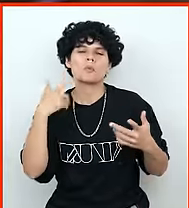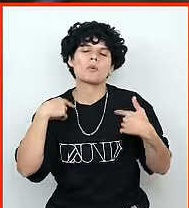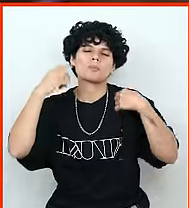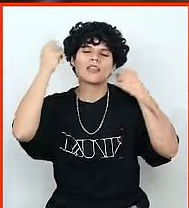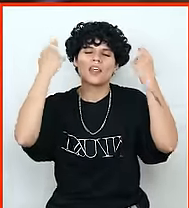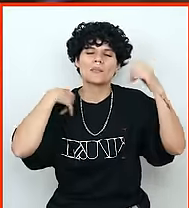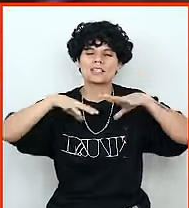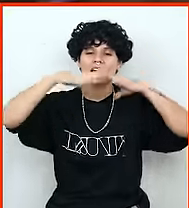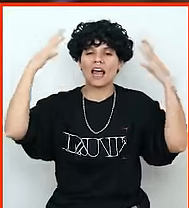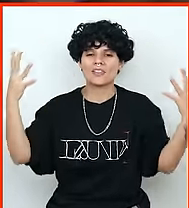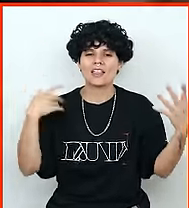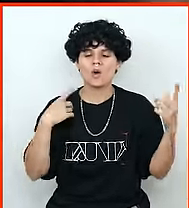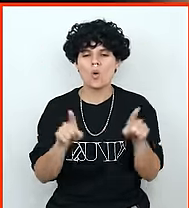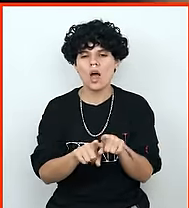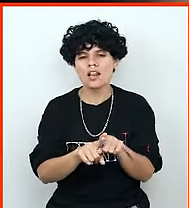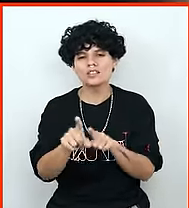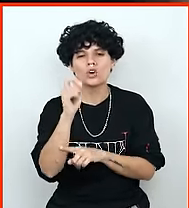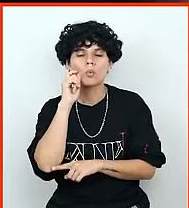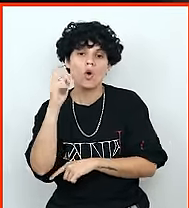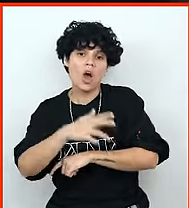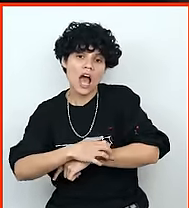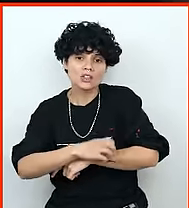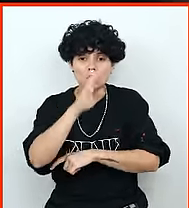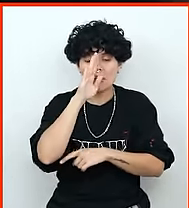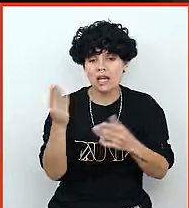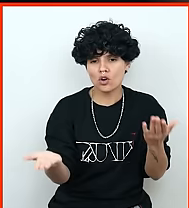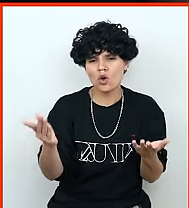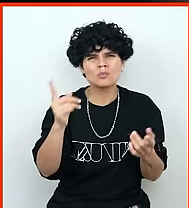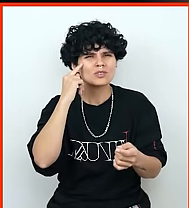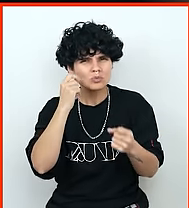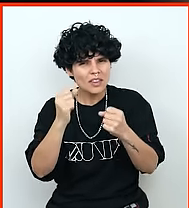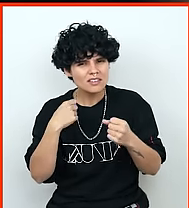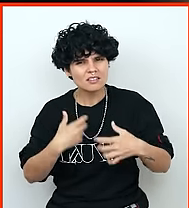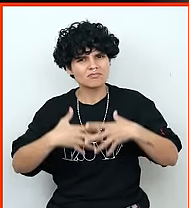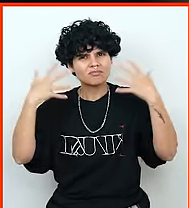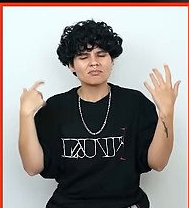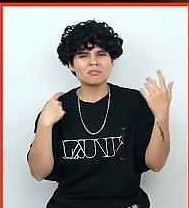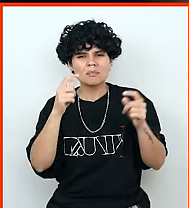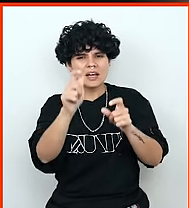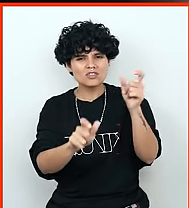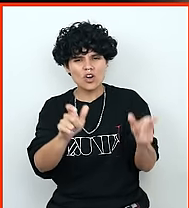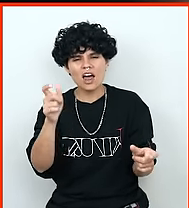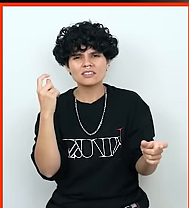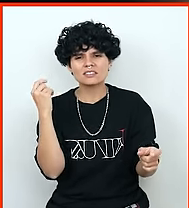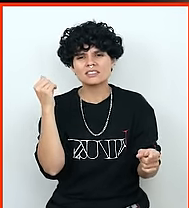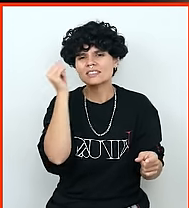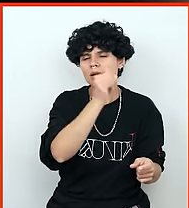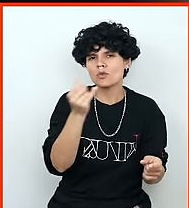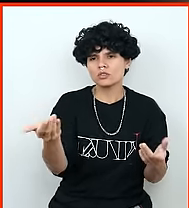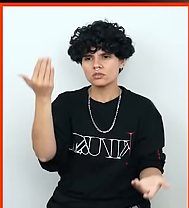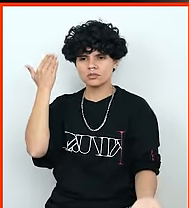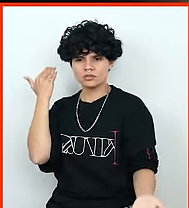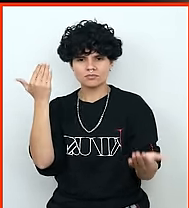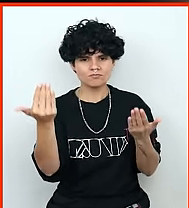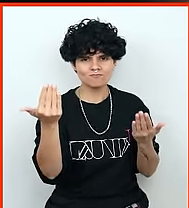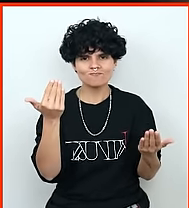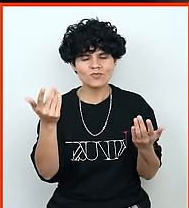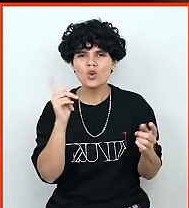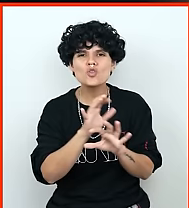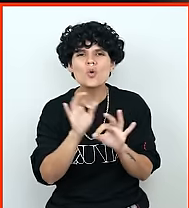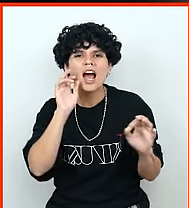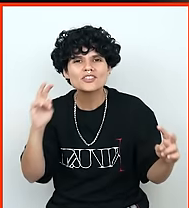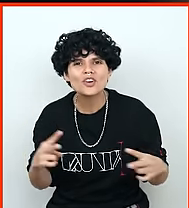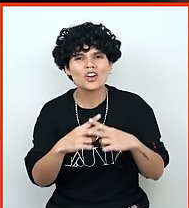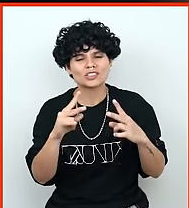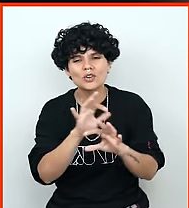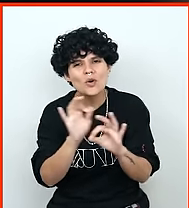abarca mucho más grande que eso. Entonces empecé a pensar que esto no solamente se aplica a ellos, sino que es más grande que eso. Personas en distintas épocas, distintos seres que a lo mejor pudieran haber tenido